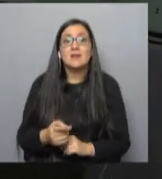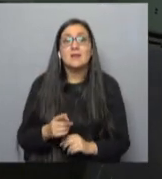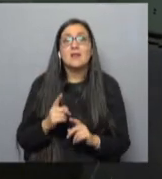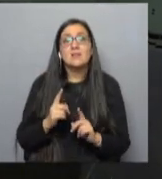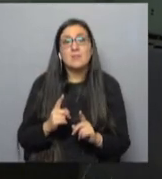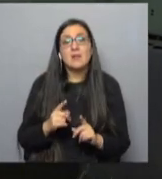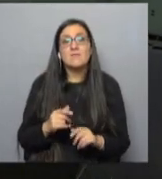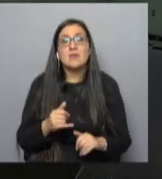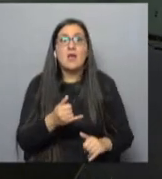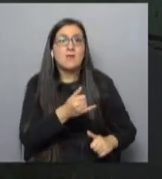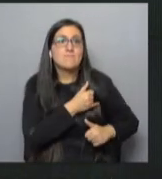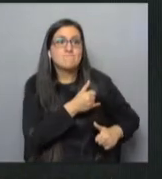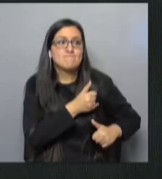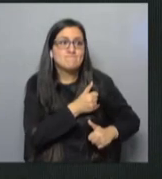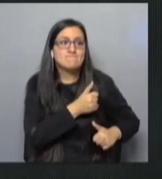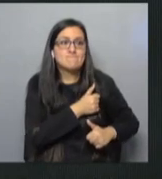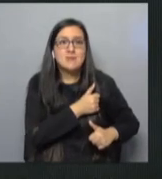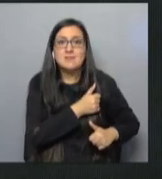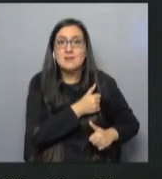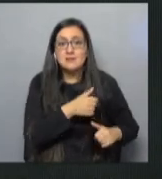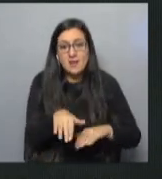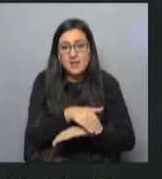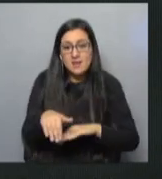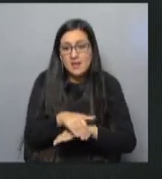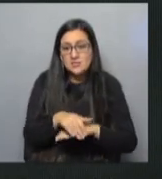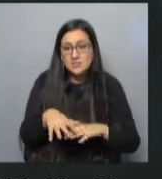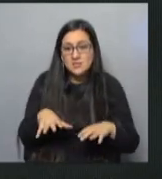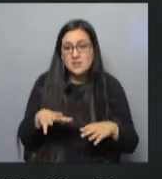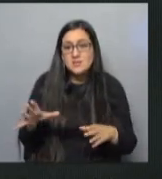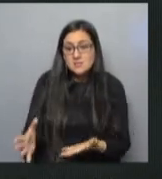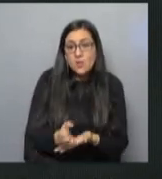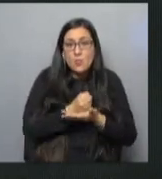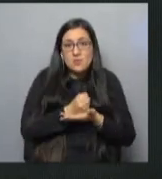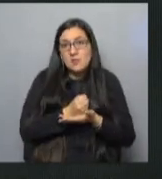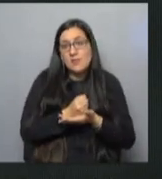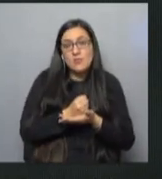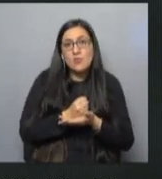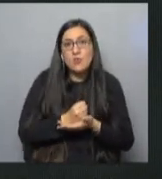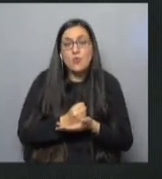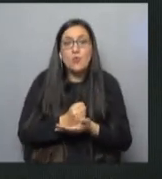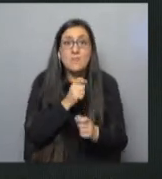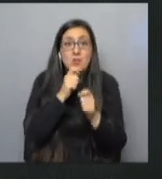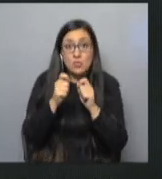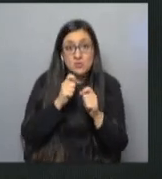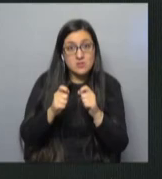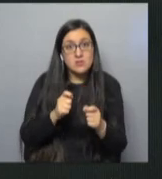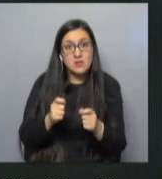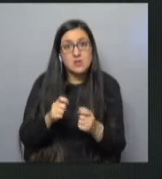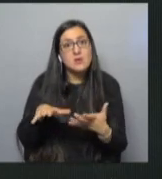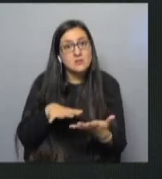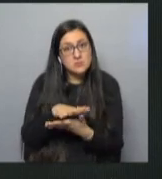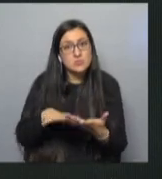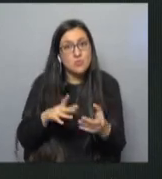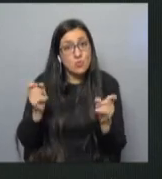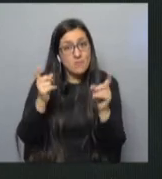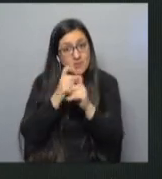calles llevándose periodistas desapareciendo periodistas todo el tiempo la situación era muy insegura para todos así que